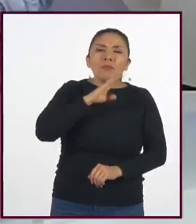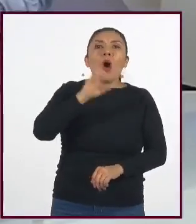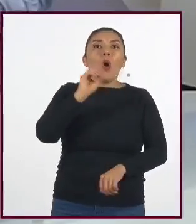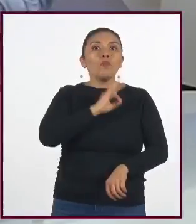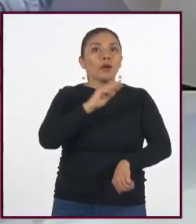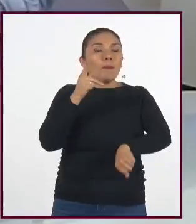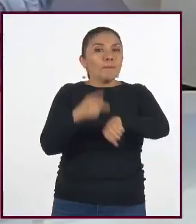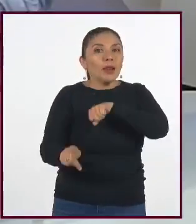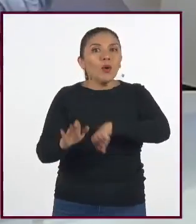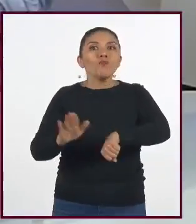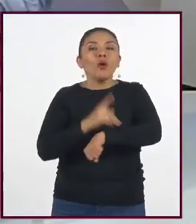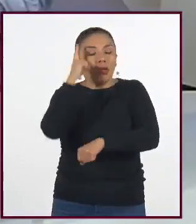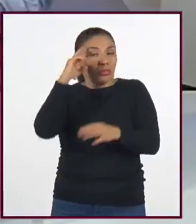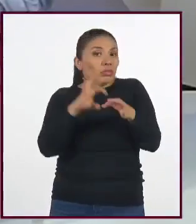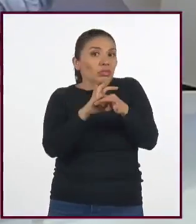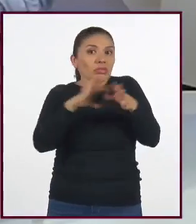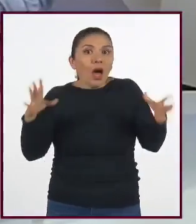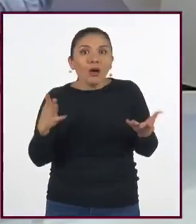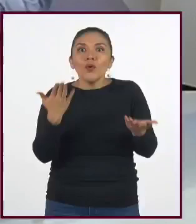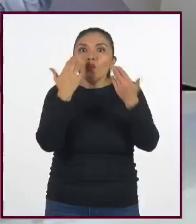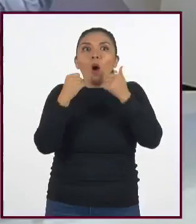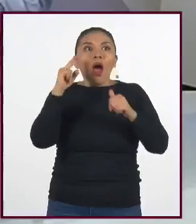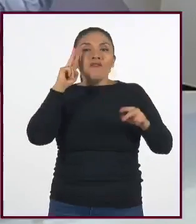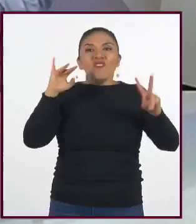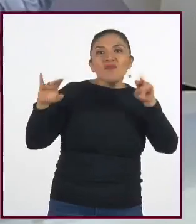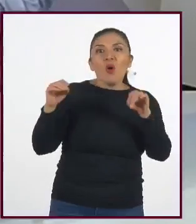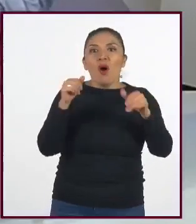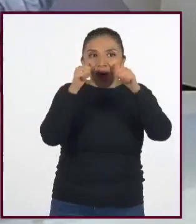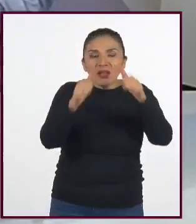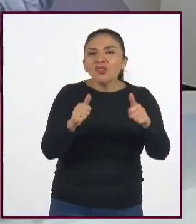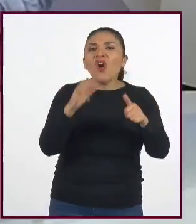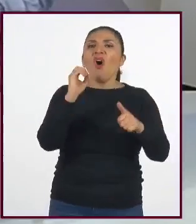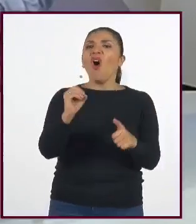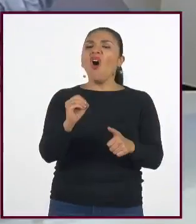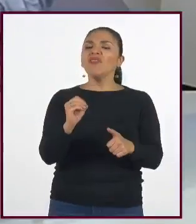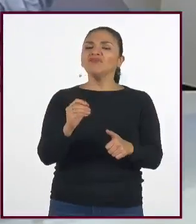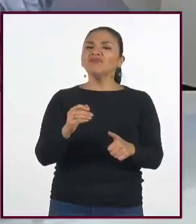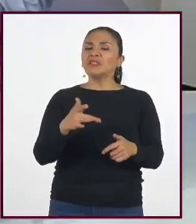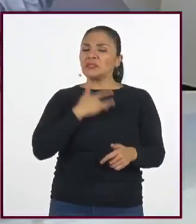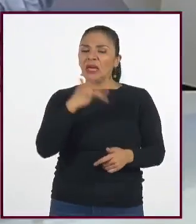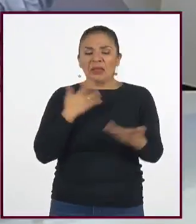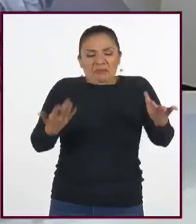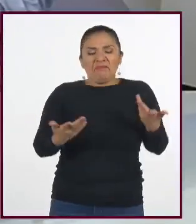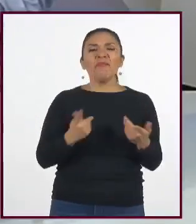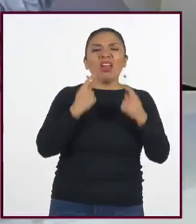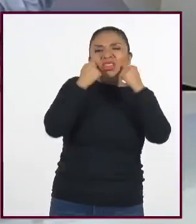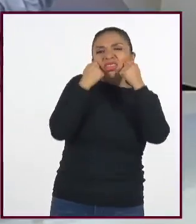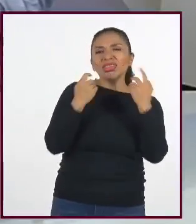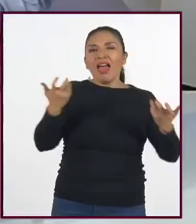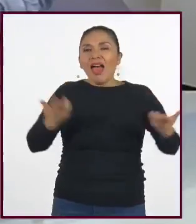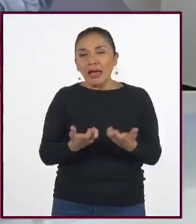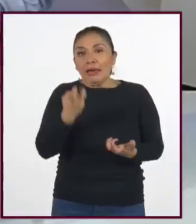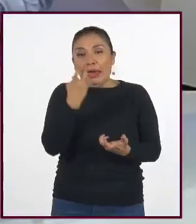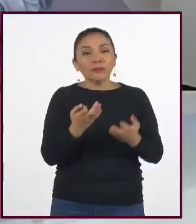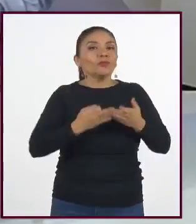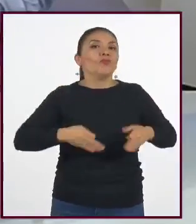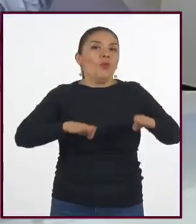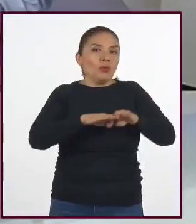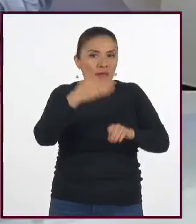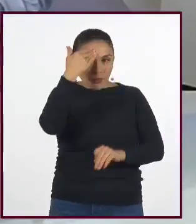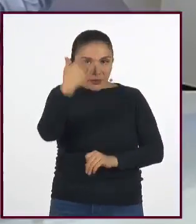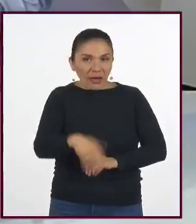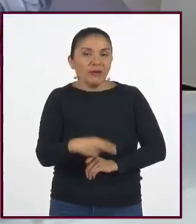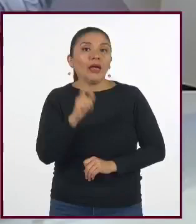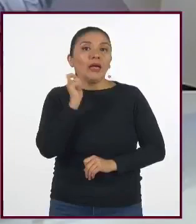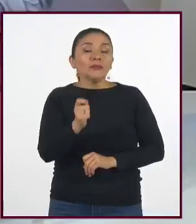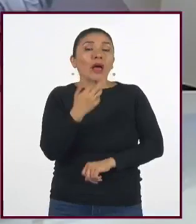pérdida del estado de la alerta o la desinhibición. Entonces, creo que es importante aclarar esta parte, ¿no? Este punto de un